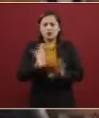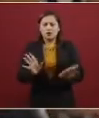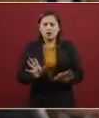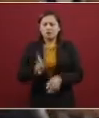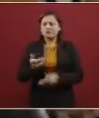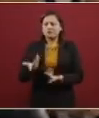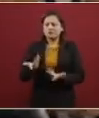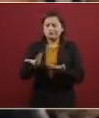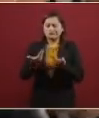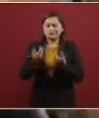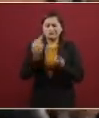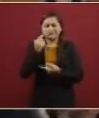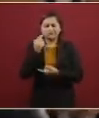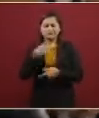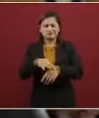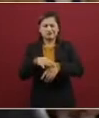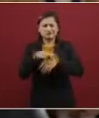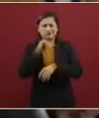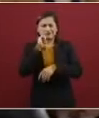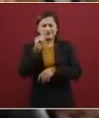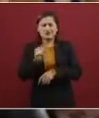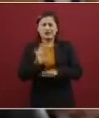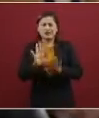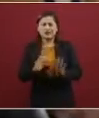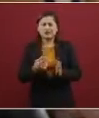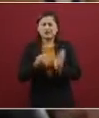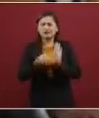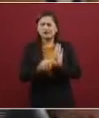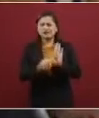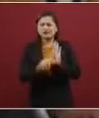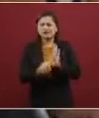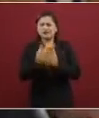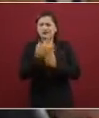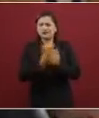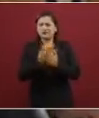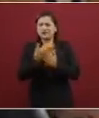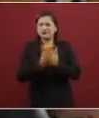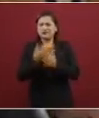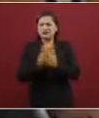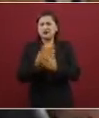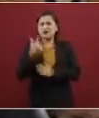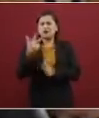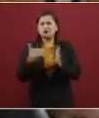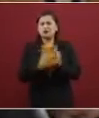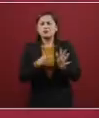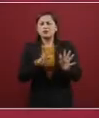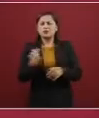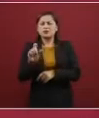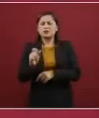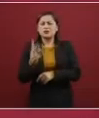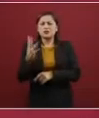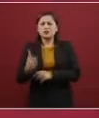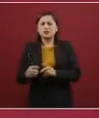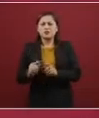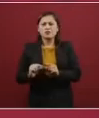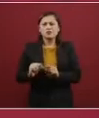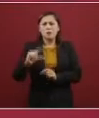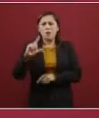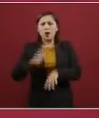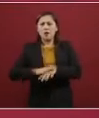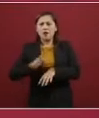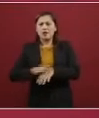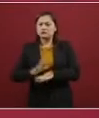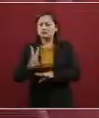resultados las cifras indican que sigue aumentando el número de asesinatos 1 524 en los tres no han aumentado